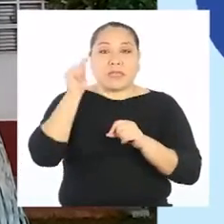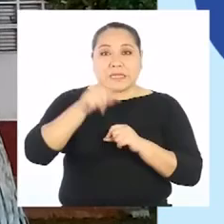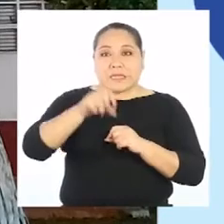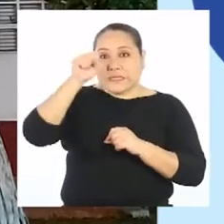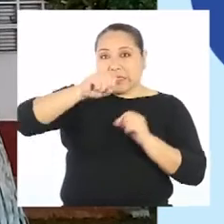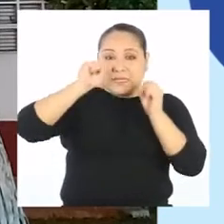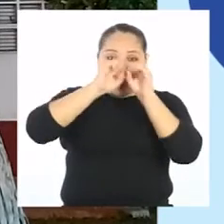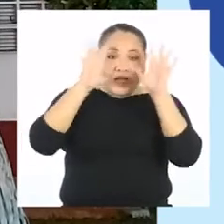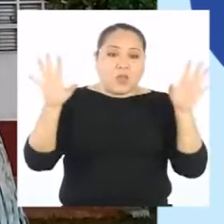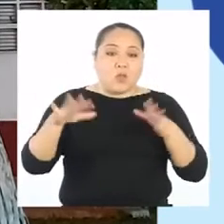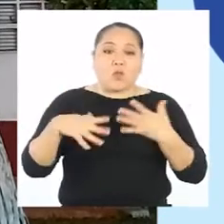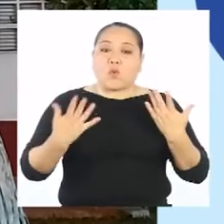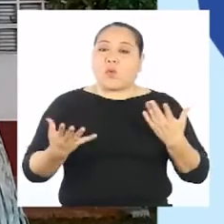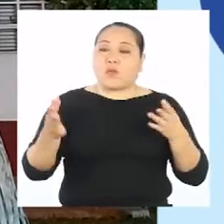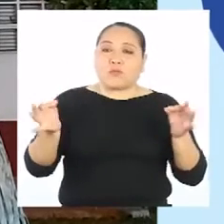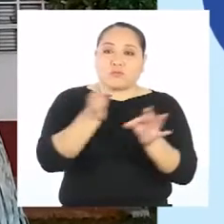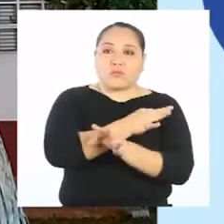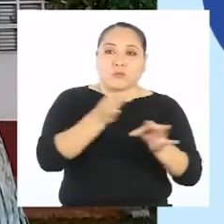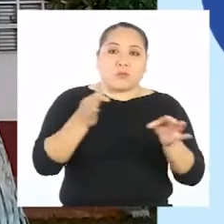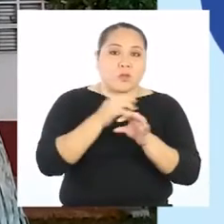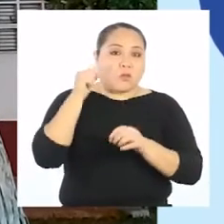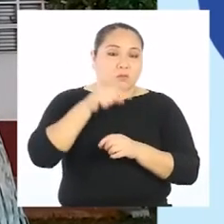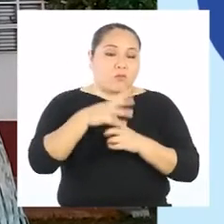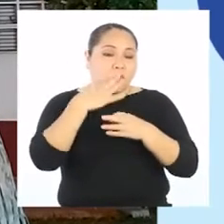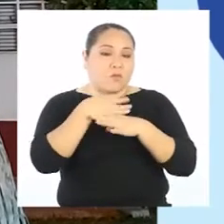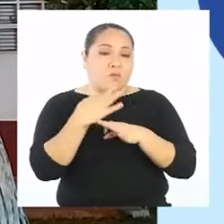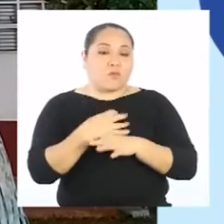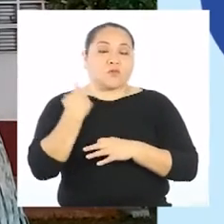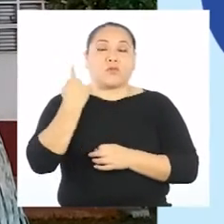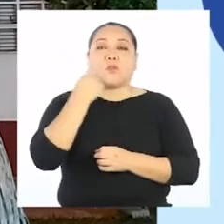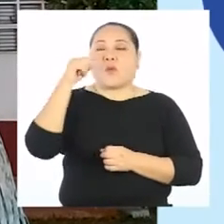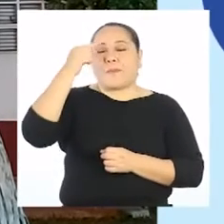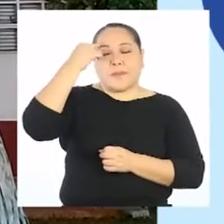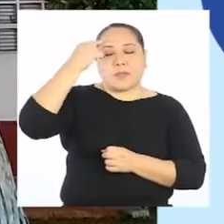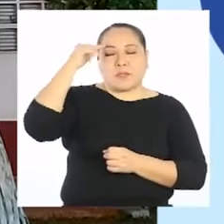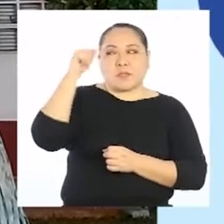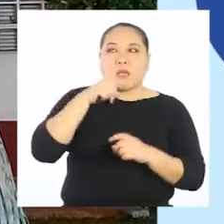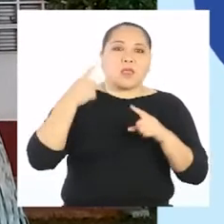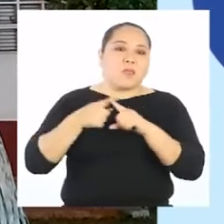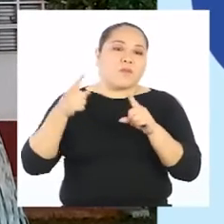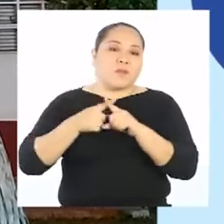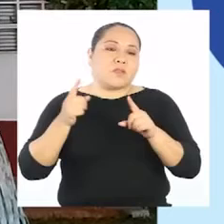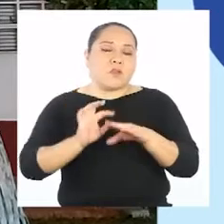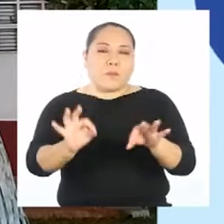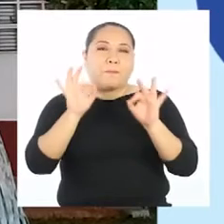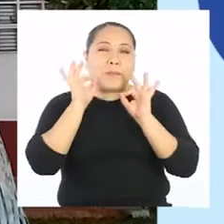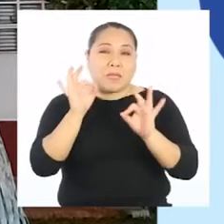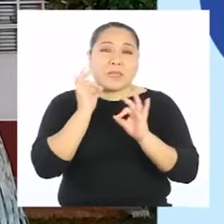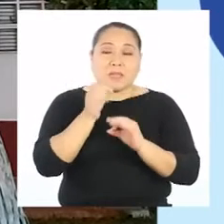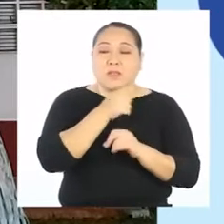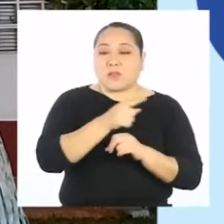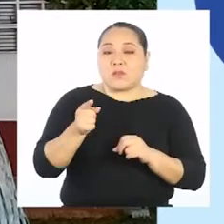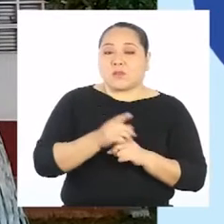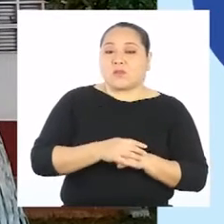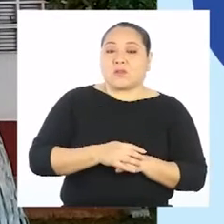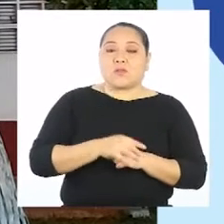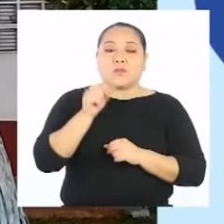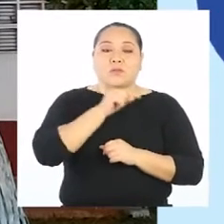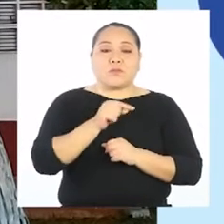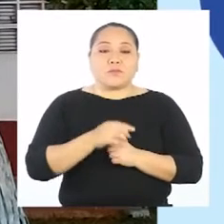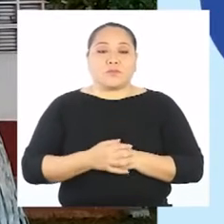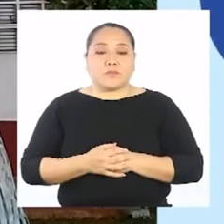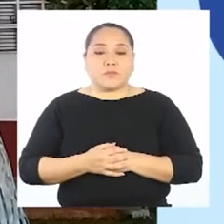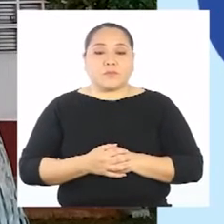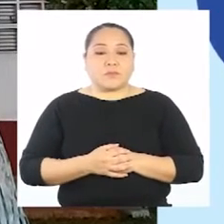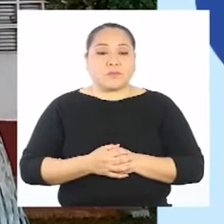importante tener claro que no hay ningún reemplazo directo de la pirotecnia, solo nos queda pensar en los diversos riesgos que corremos al usarla en todos